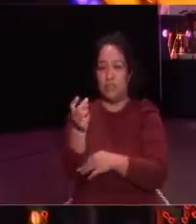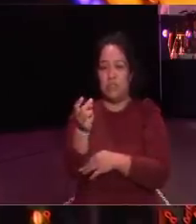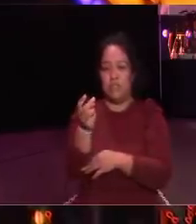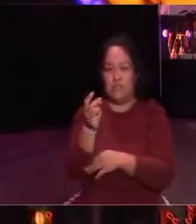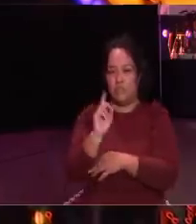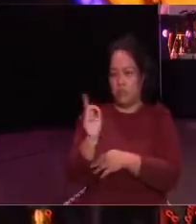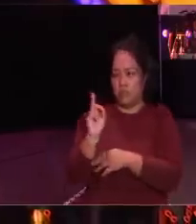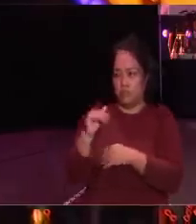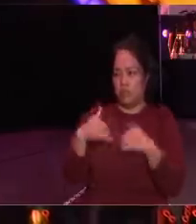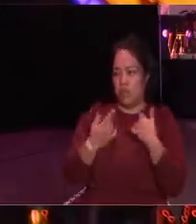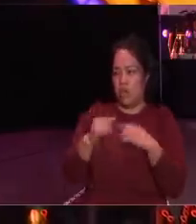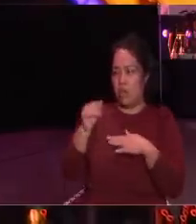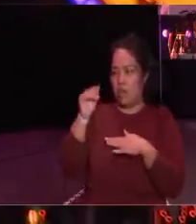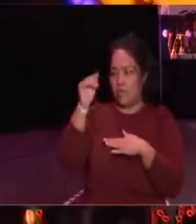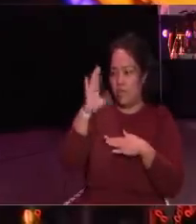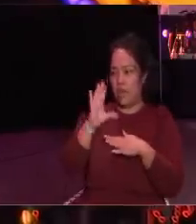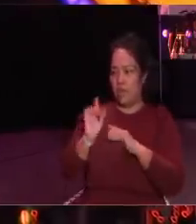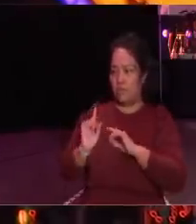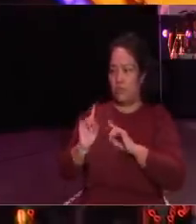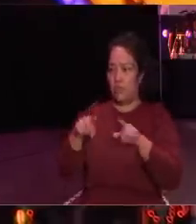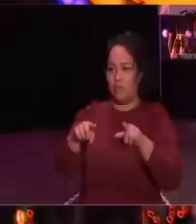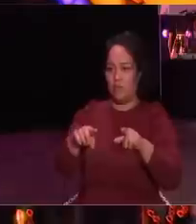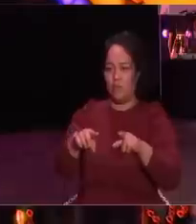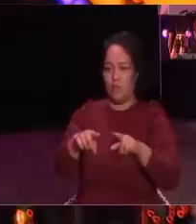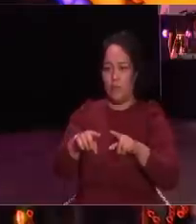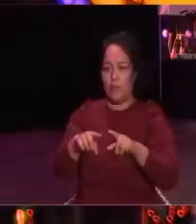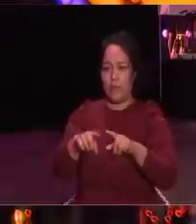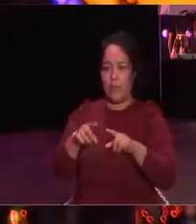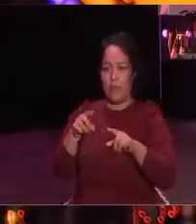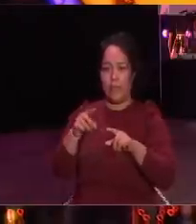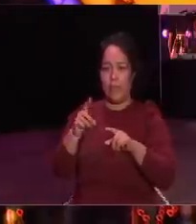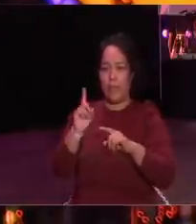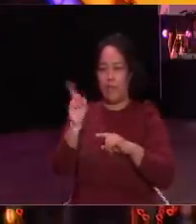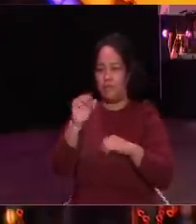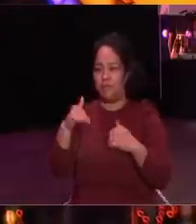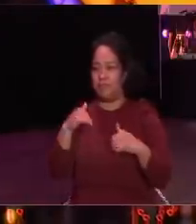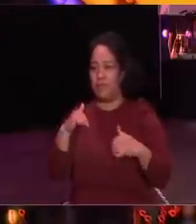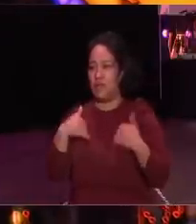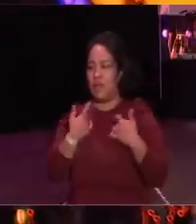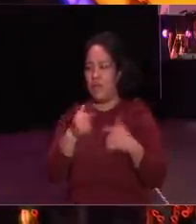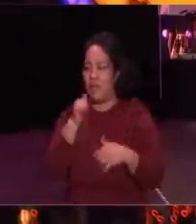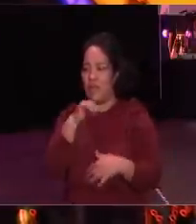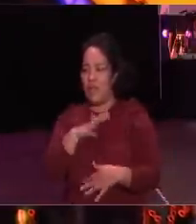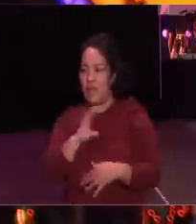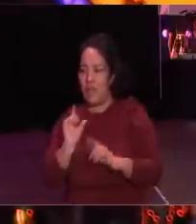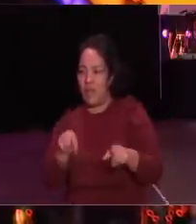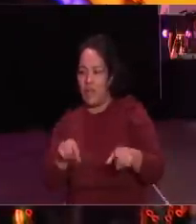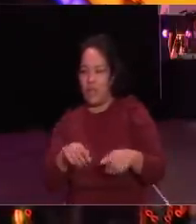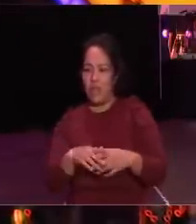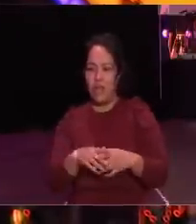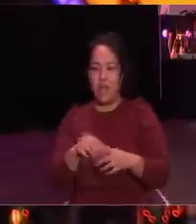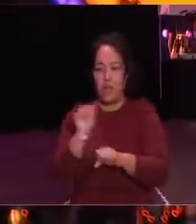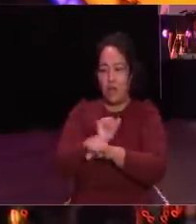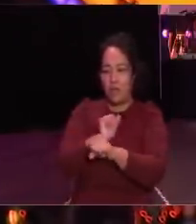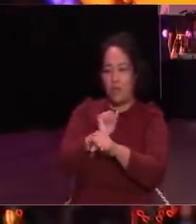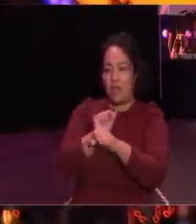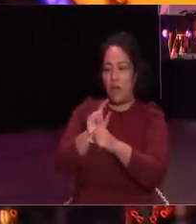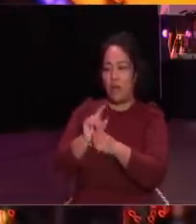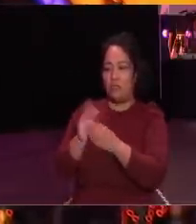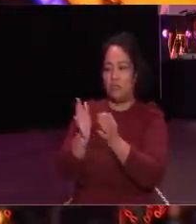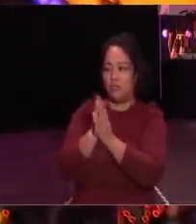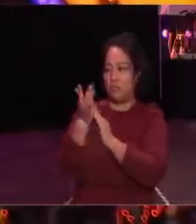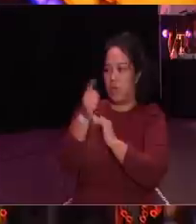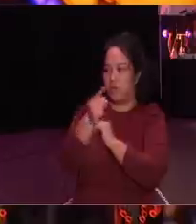va? Esta jovencita, ¿para dónde va? En el trabajo te empiezan a alabar. Usted